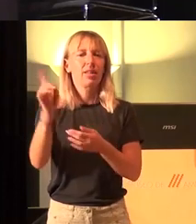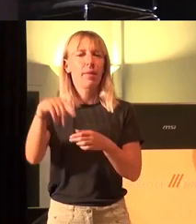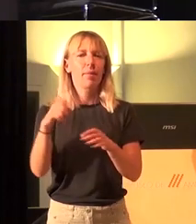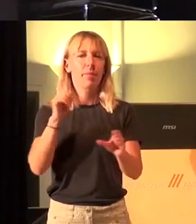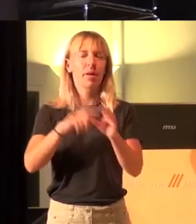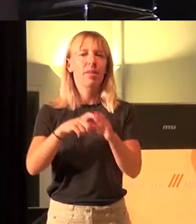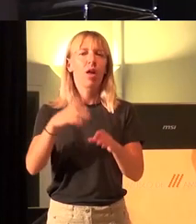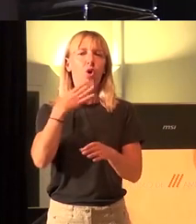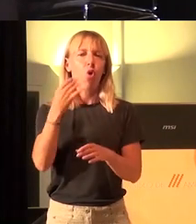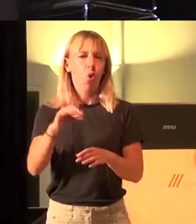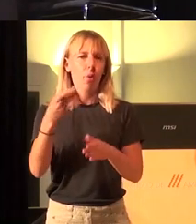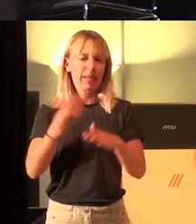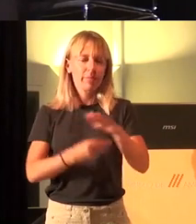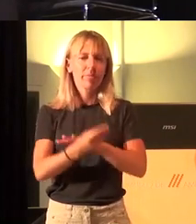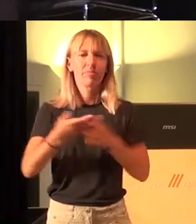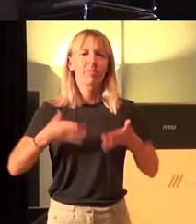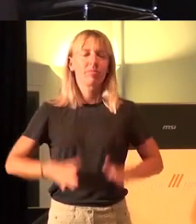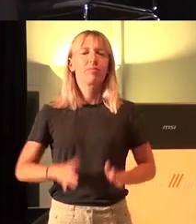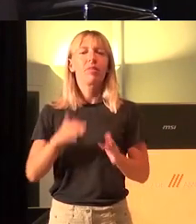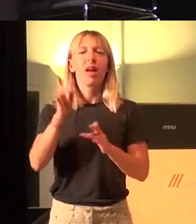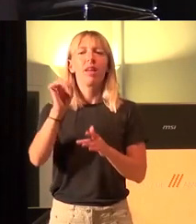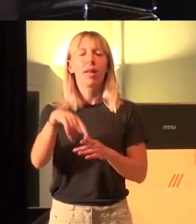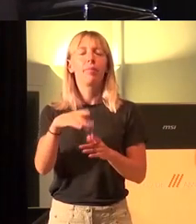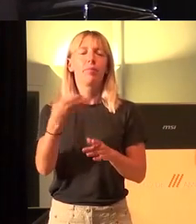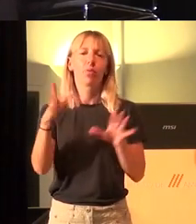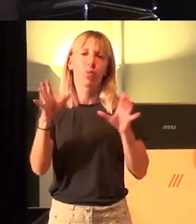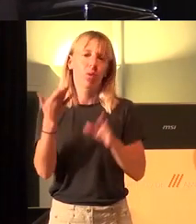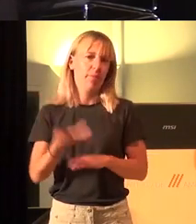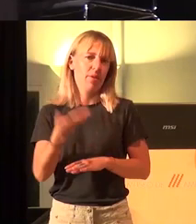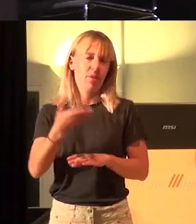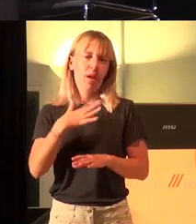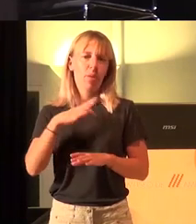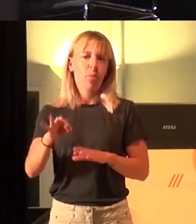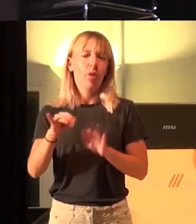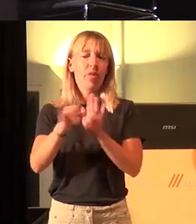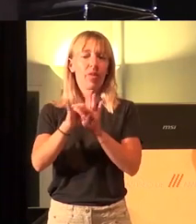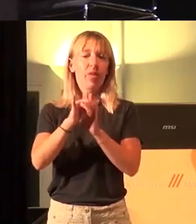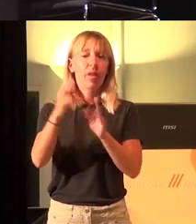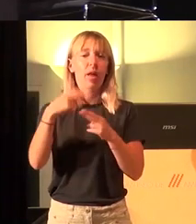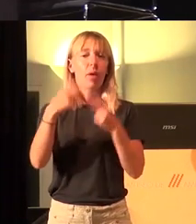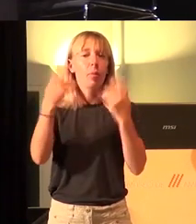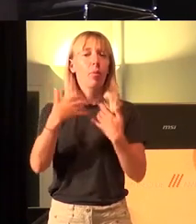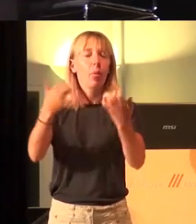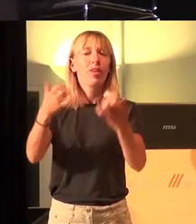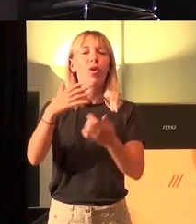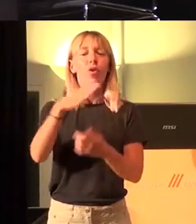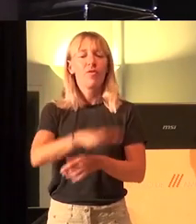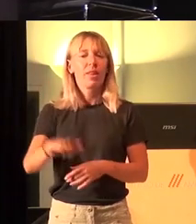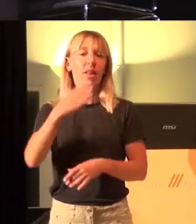jóvenes progenitoras, y el arte también es fundamental para ellas. El poder acercar a un público juvenil e